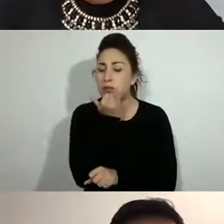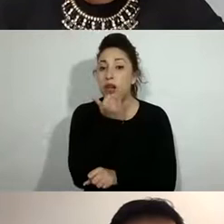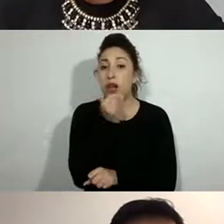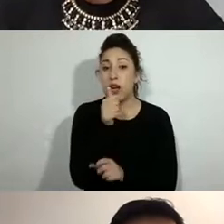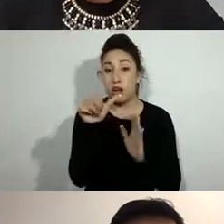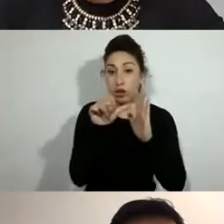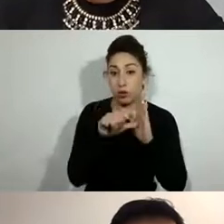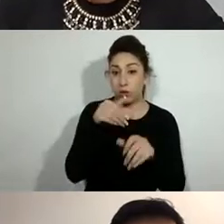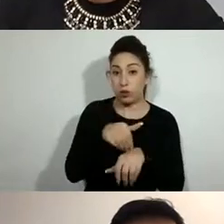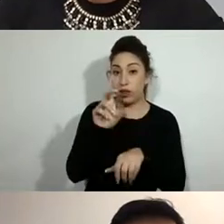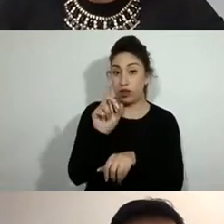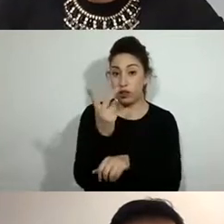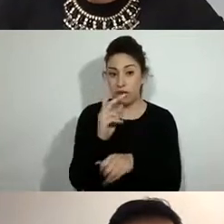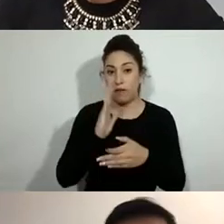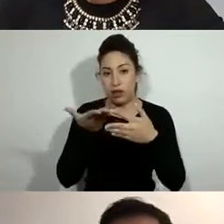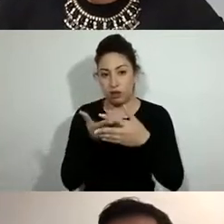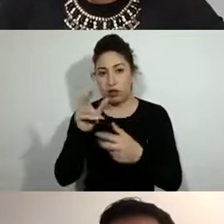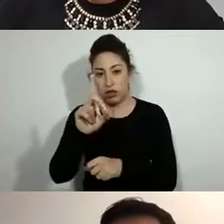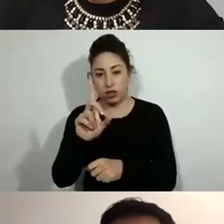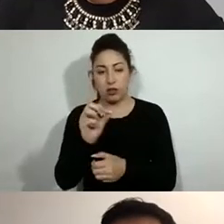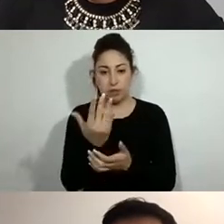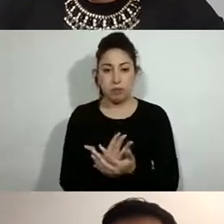32, fracción 30.